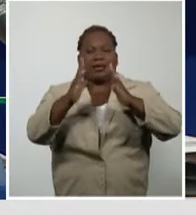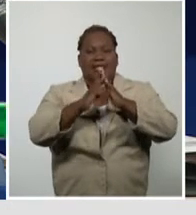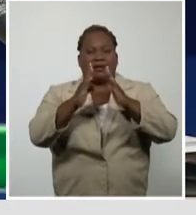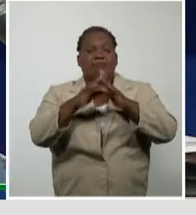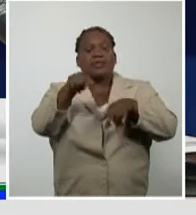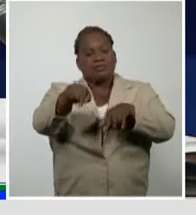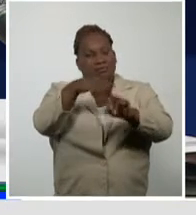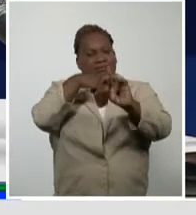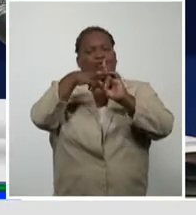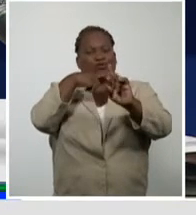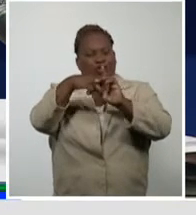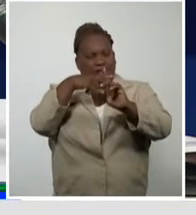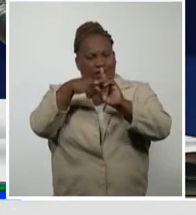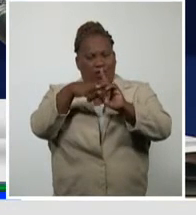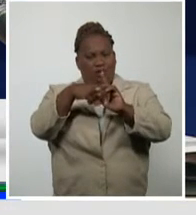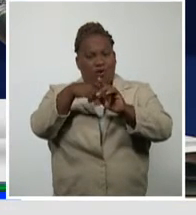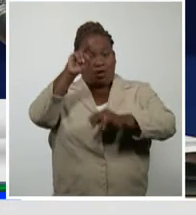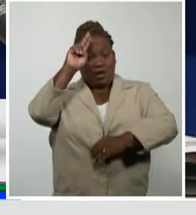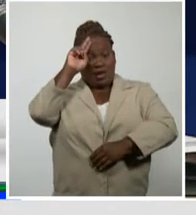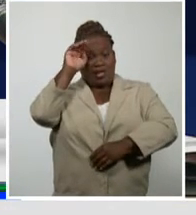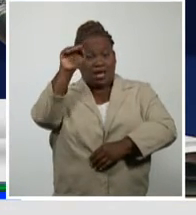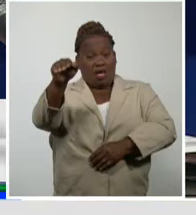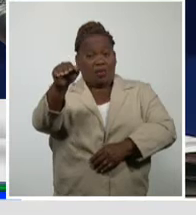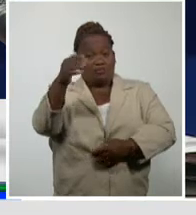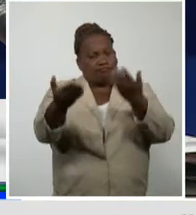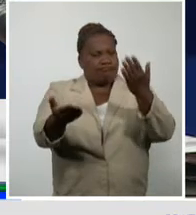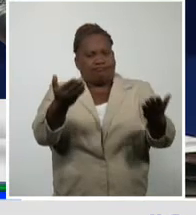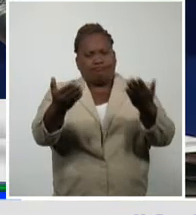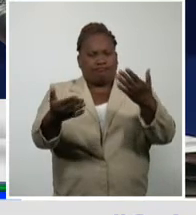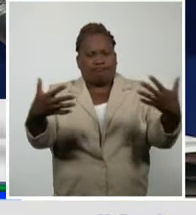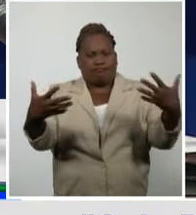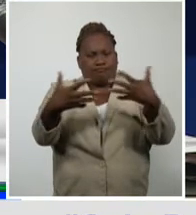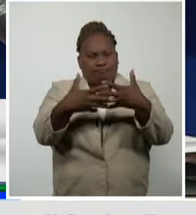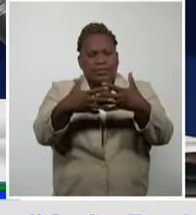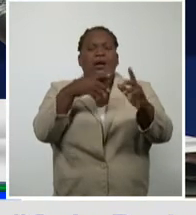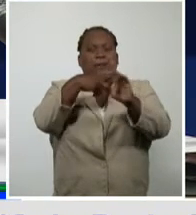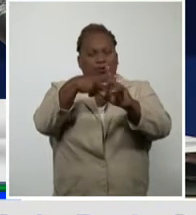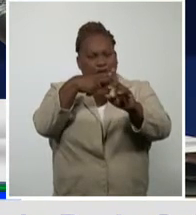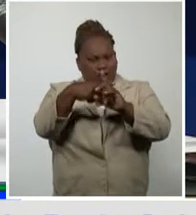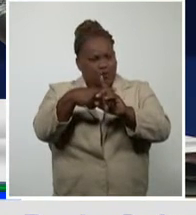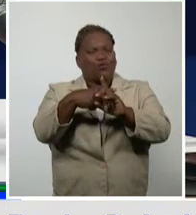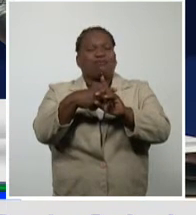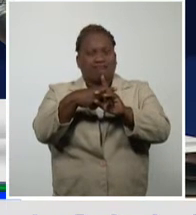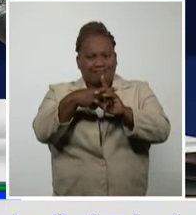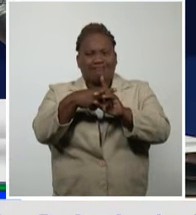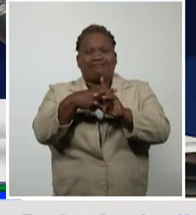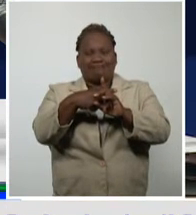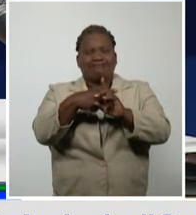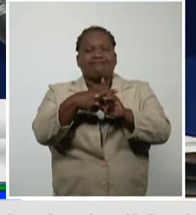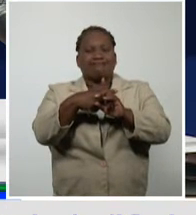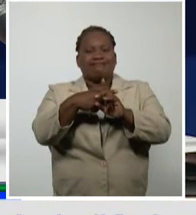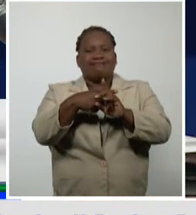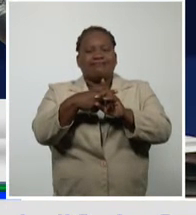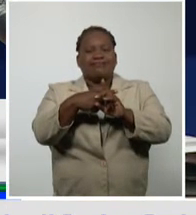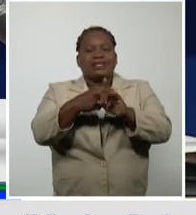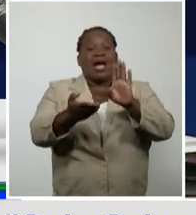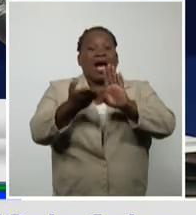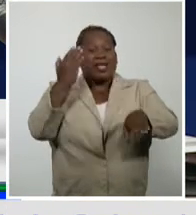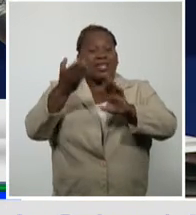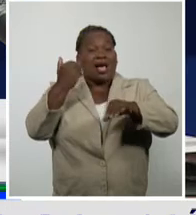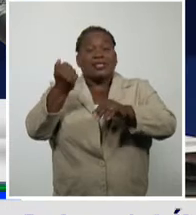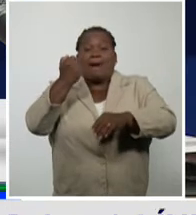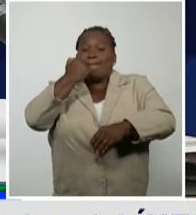el número de ingresados, bien positiva, o sea, se dan muchas más altas,